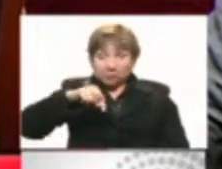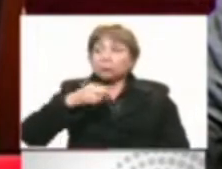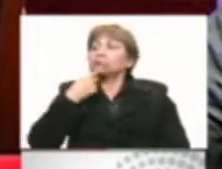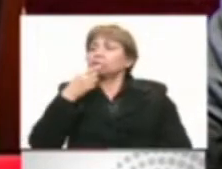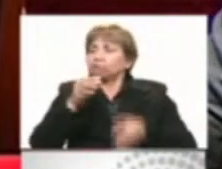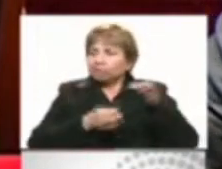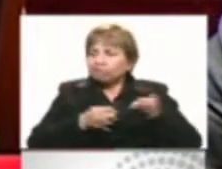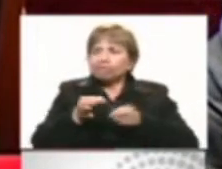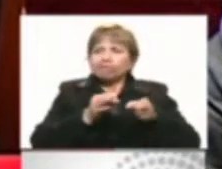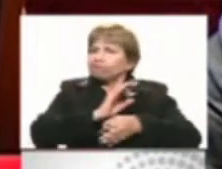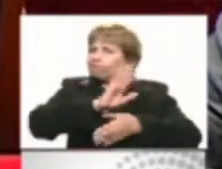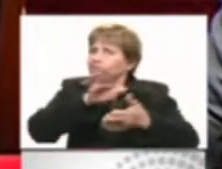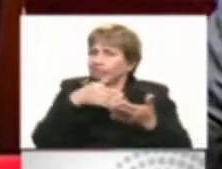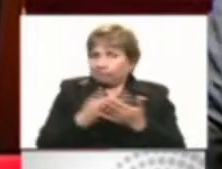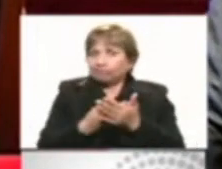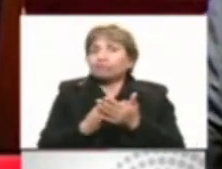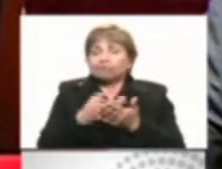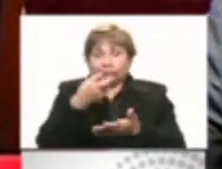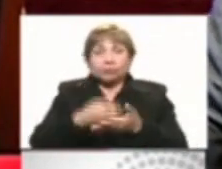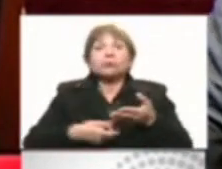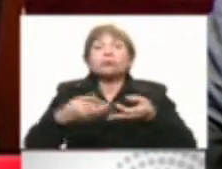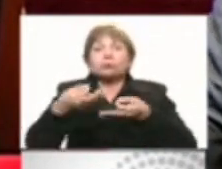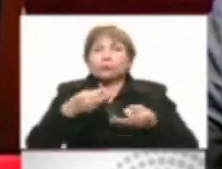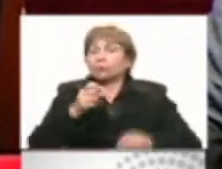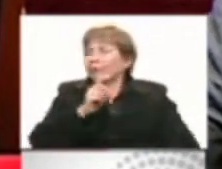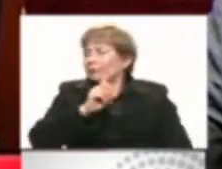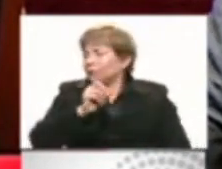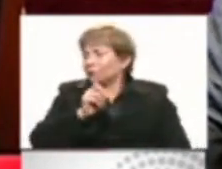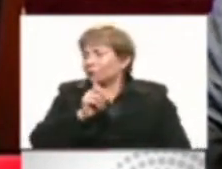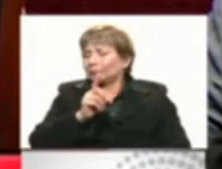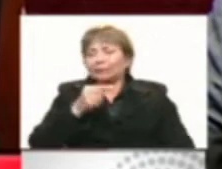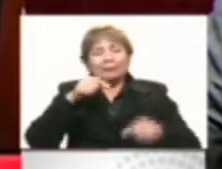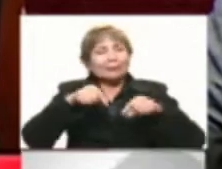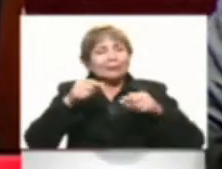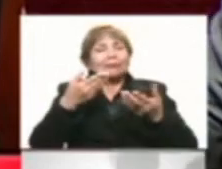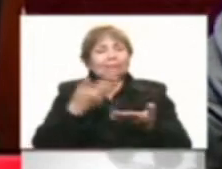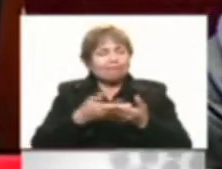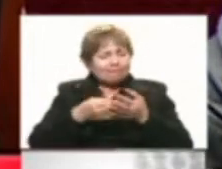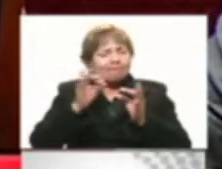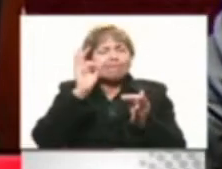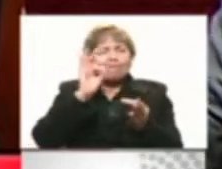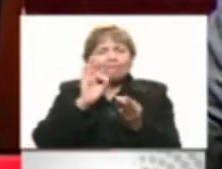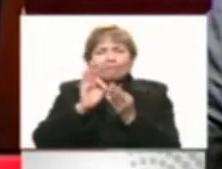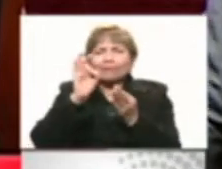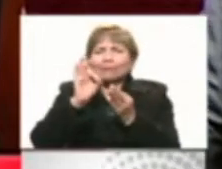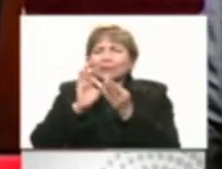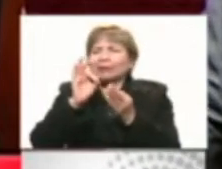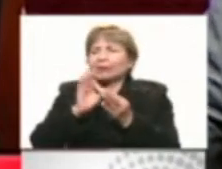detalle eso y el presupuesto. Pero quiero insistir en que estas medidas están perfectamente